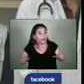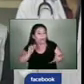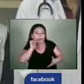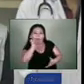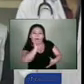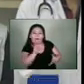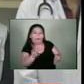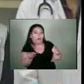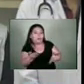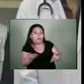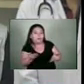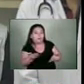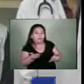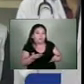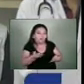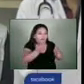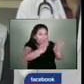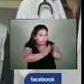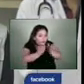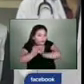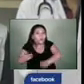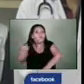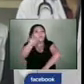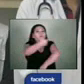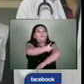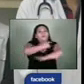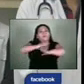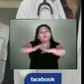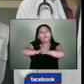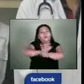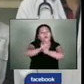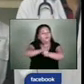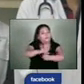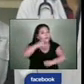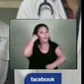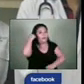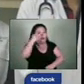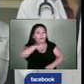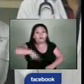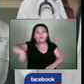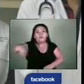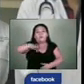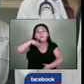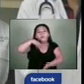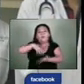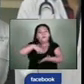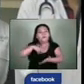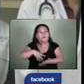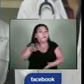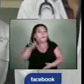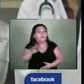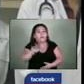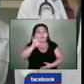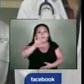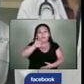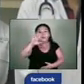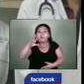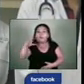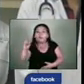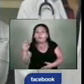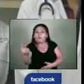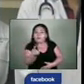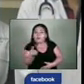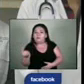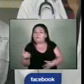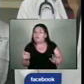se desarrolla la estrategia de la vacunación COVID, que es de suma importancia para la población. Son aproximadamente 550